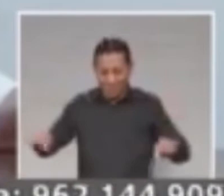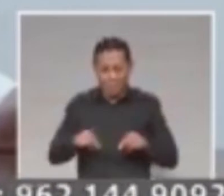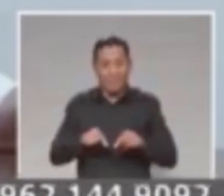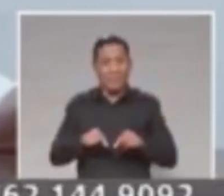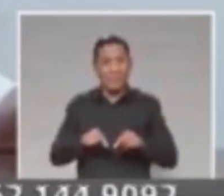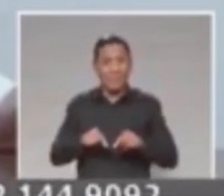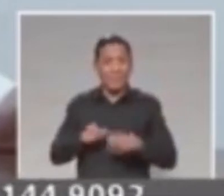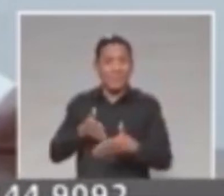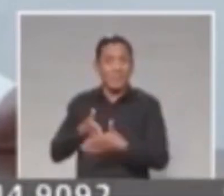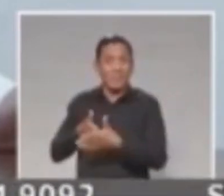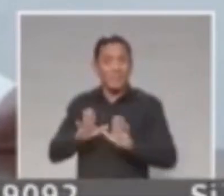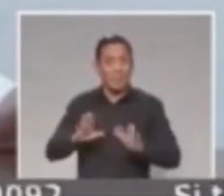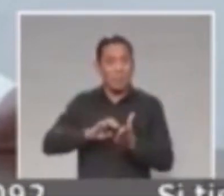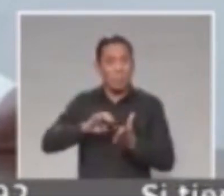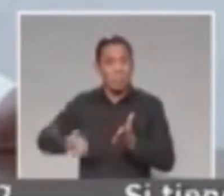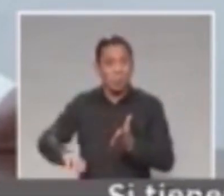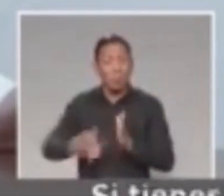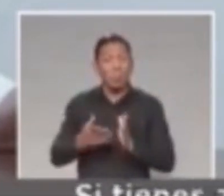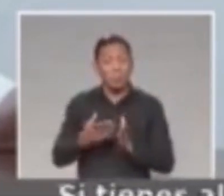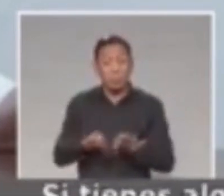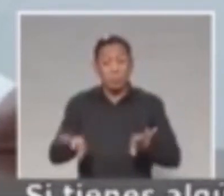en un centro comercial muy amplio y seguro,